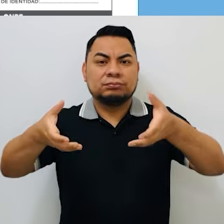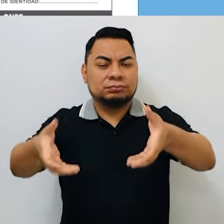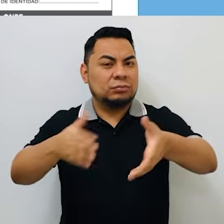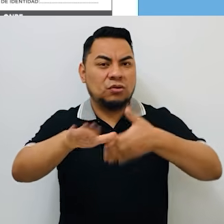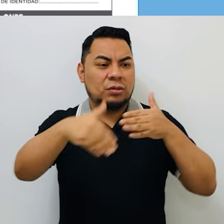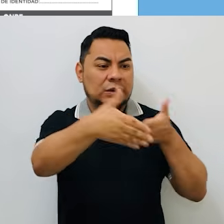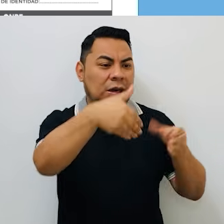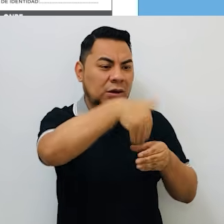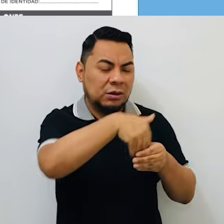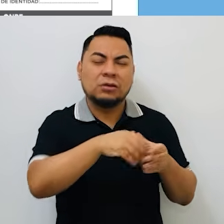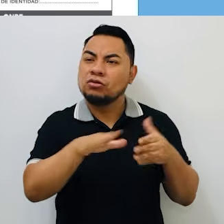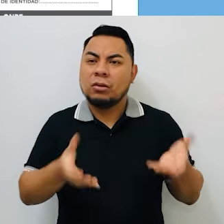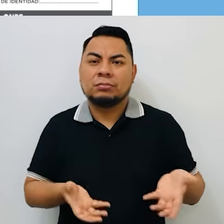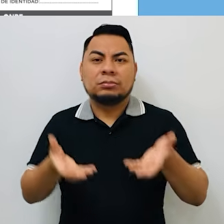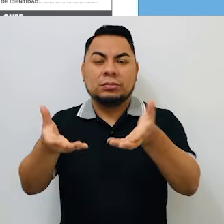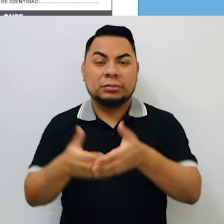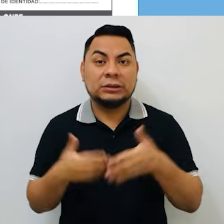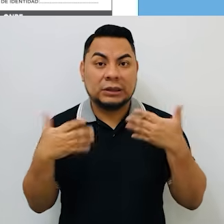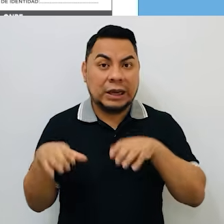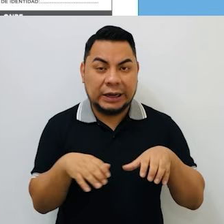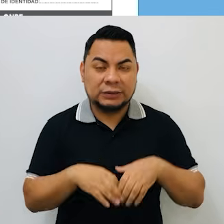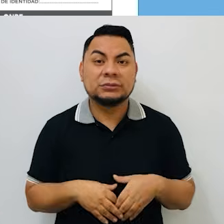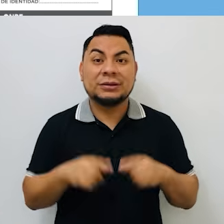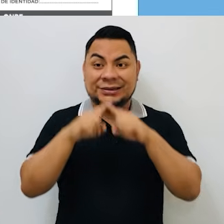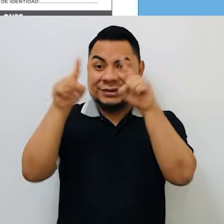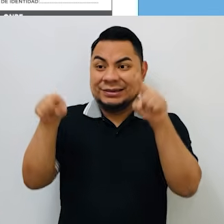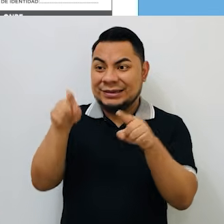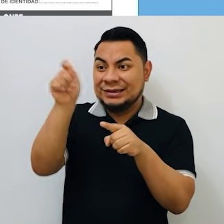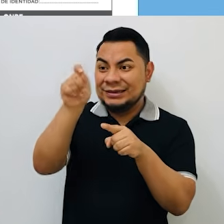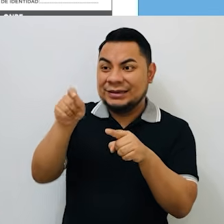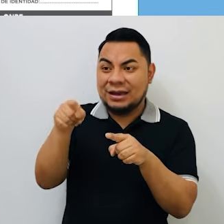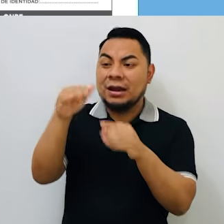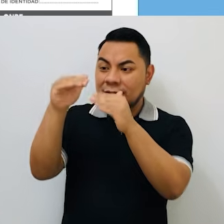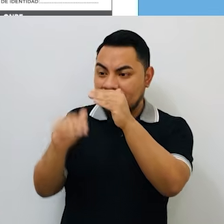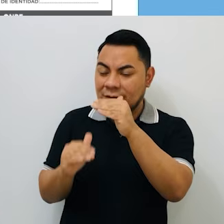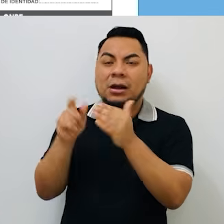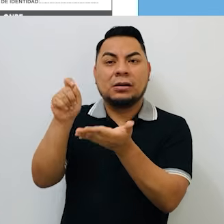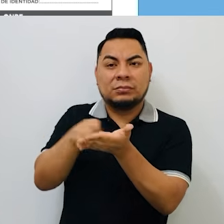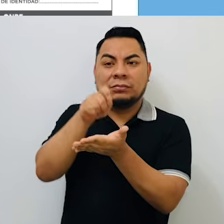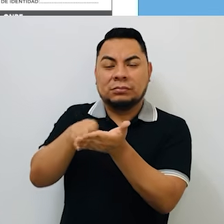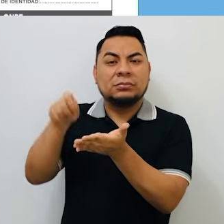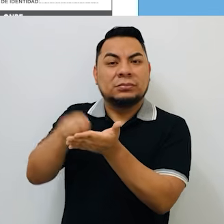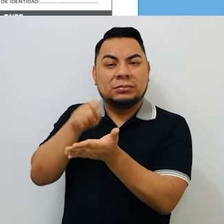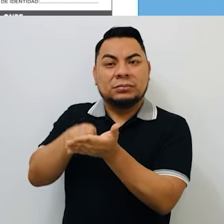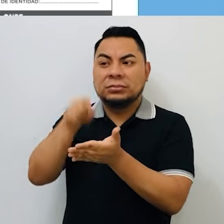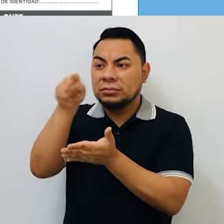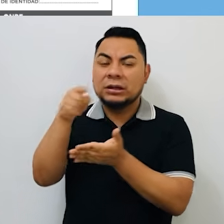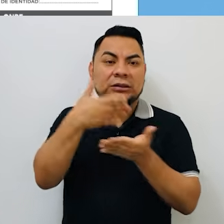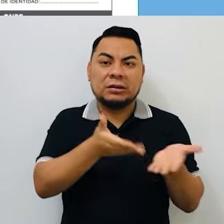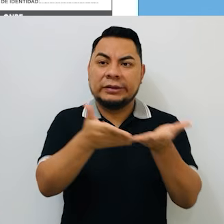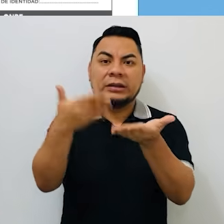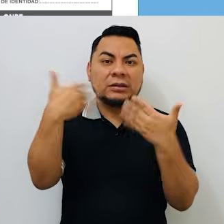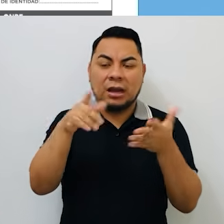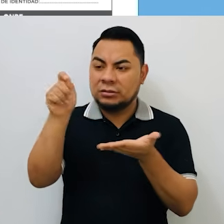electorales, las ánforas y las cabinas. Al hacerlo, se usa el cargo de entrega de actas y material electoral.